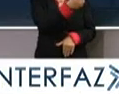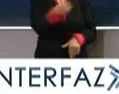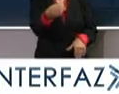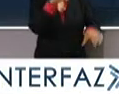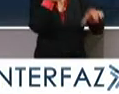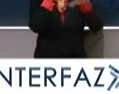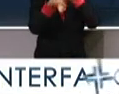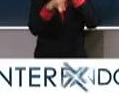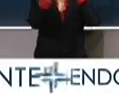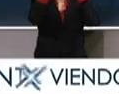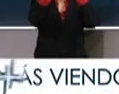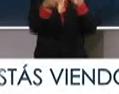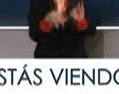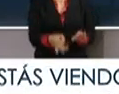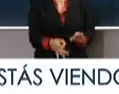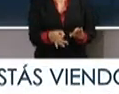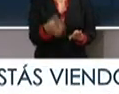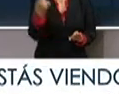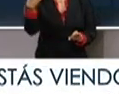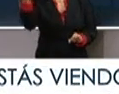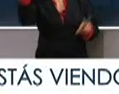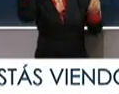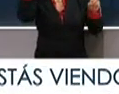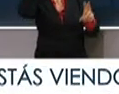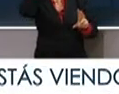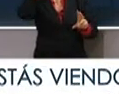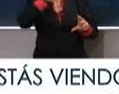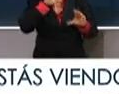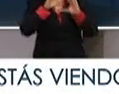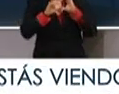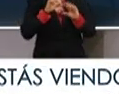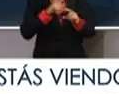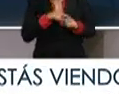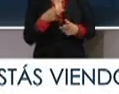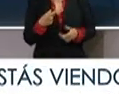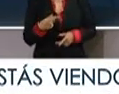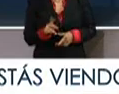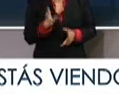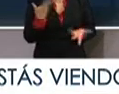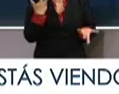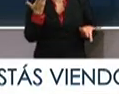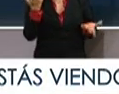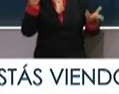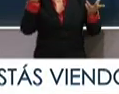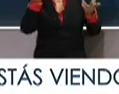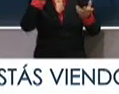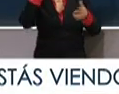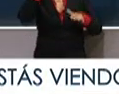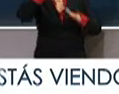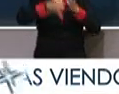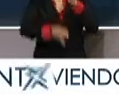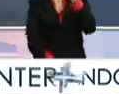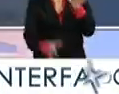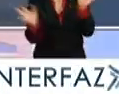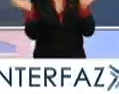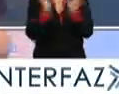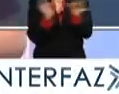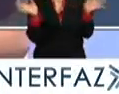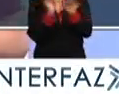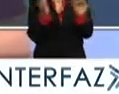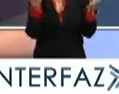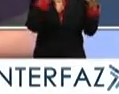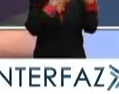la comunicación. Sí. Hay quienes le llaman ciencias de la comunicación, pero para no meternos